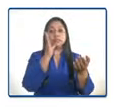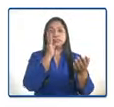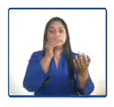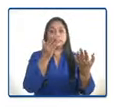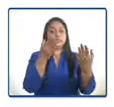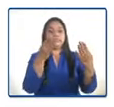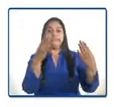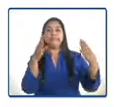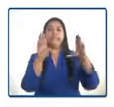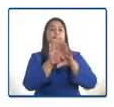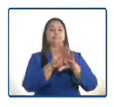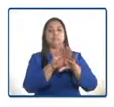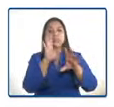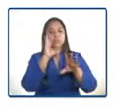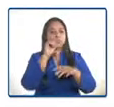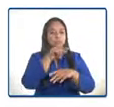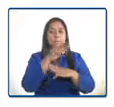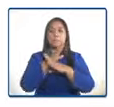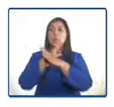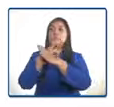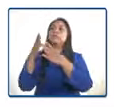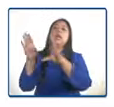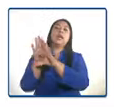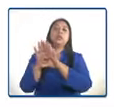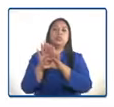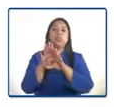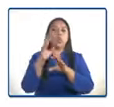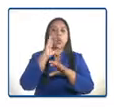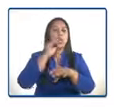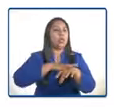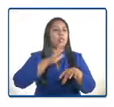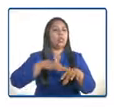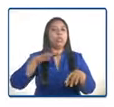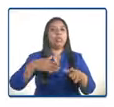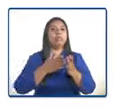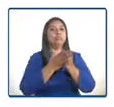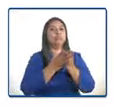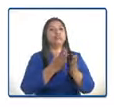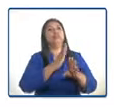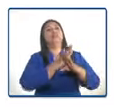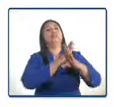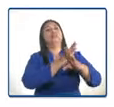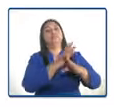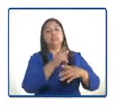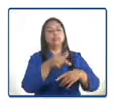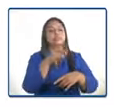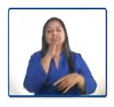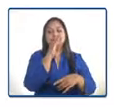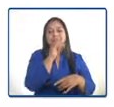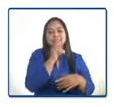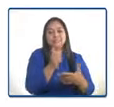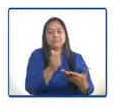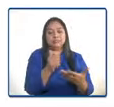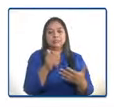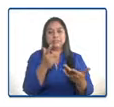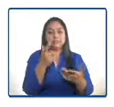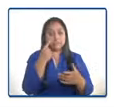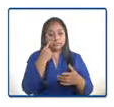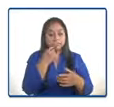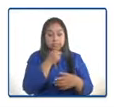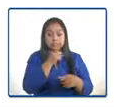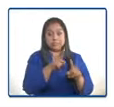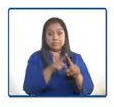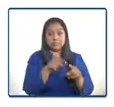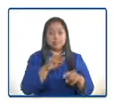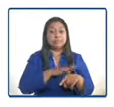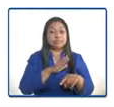puerto por aspectos de protección, no podemos retrasar un buque de tal manera de que los inconvenientes y